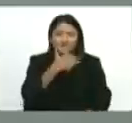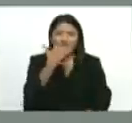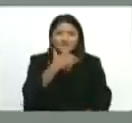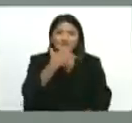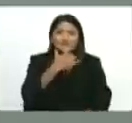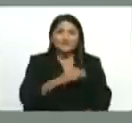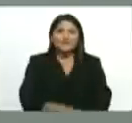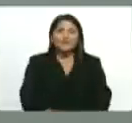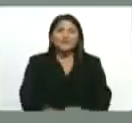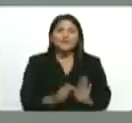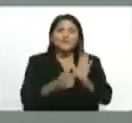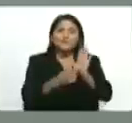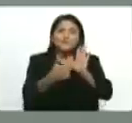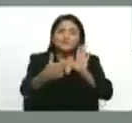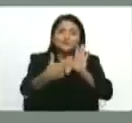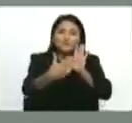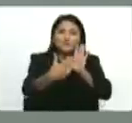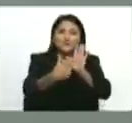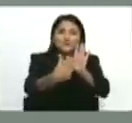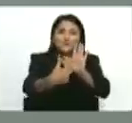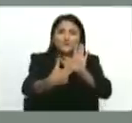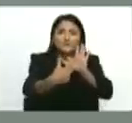Adelante en la foto, por favor, acerca la foto.